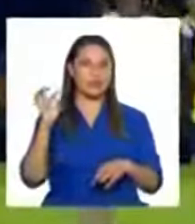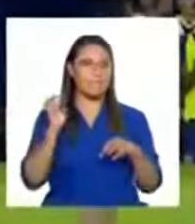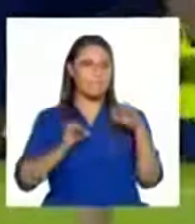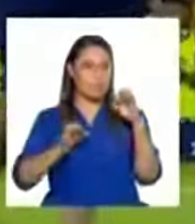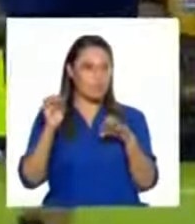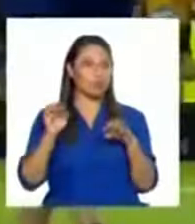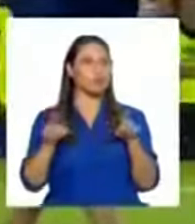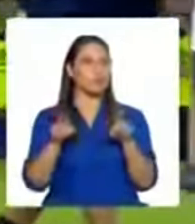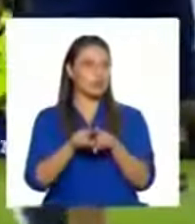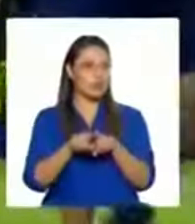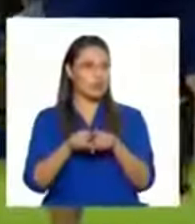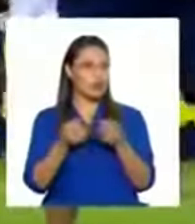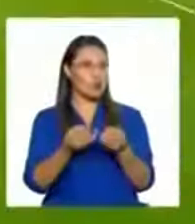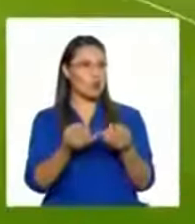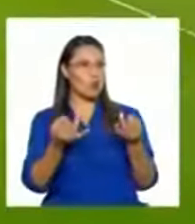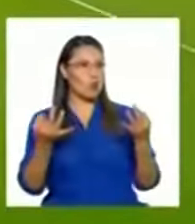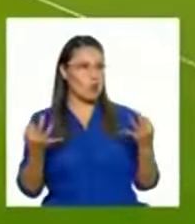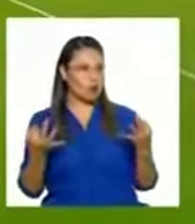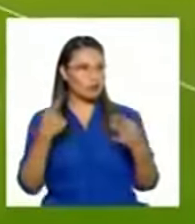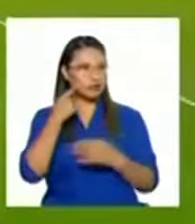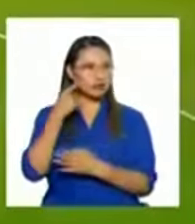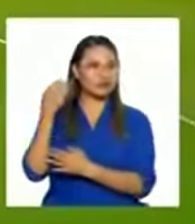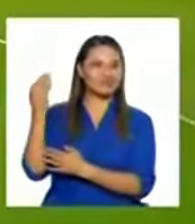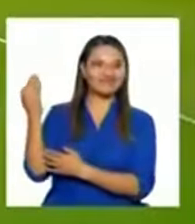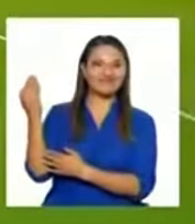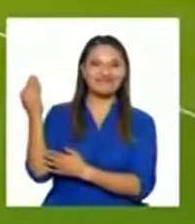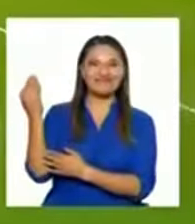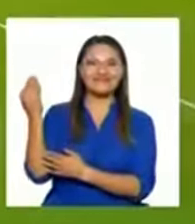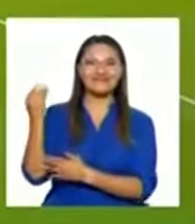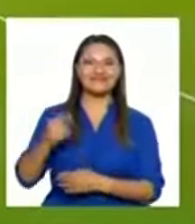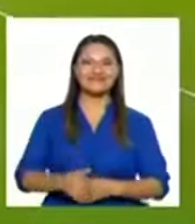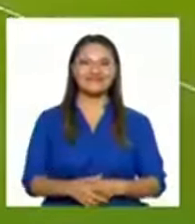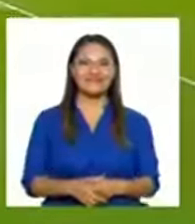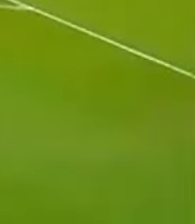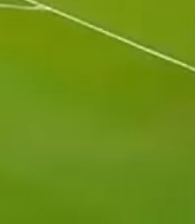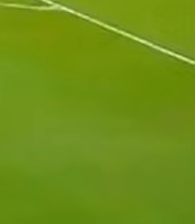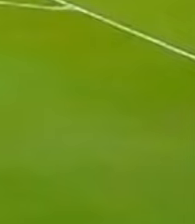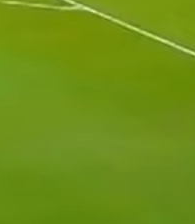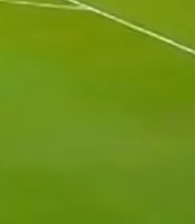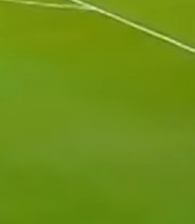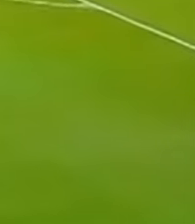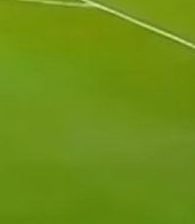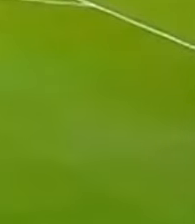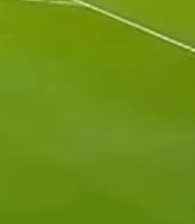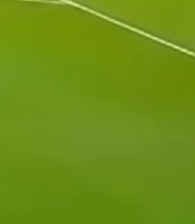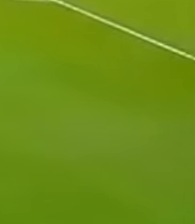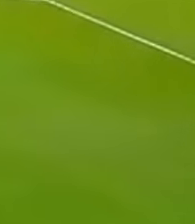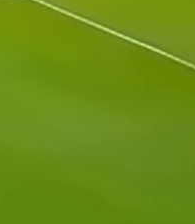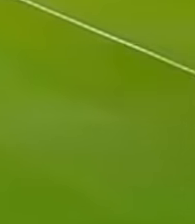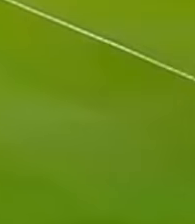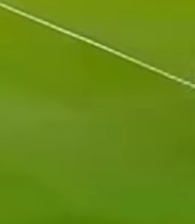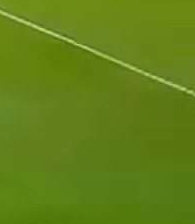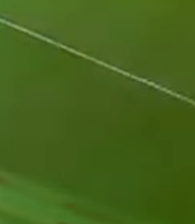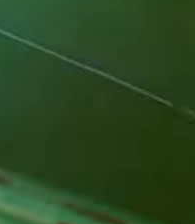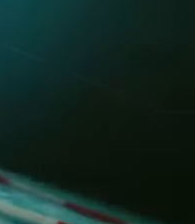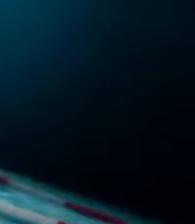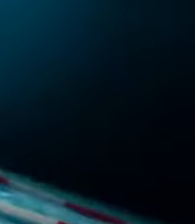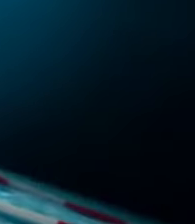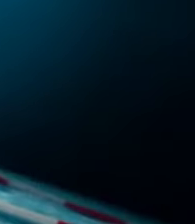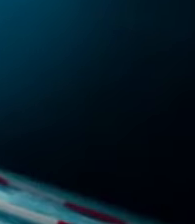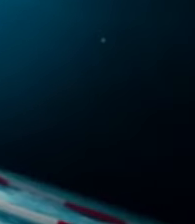día de hoy entre Central y Barracas. Resultado, victoria Barracas Central, 2-1, el gigante de Arroyito, sorpresa. La